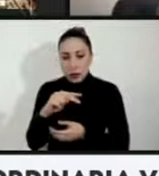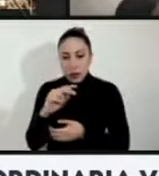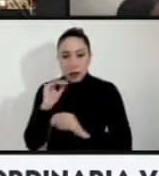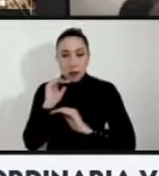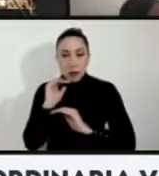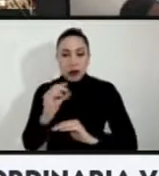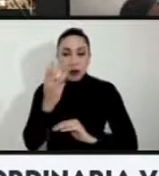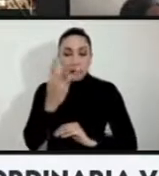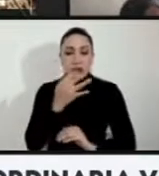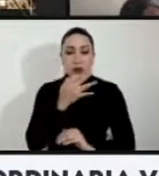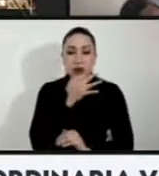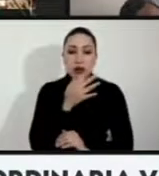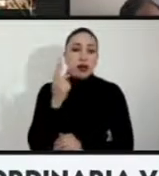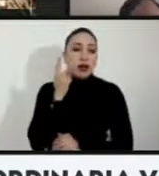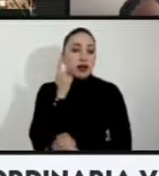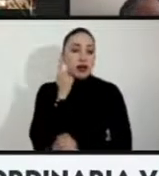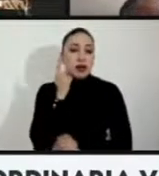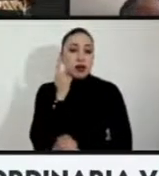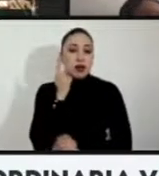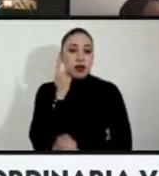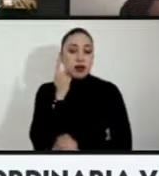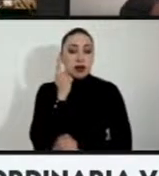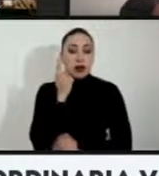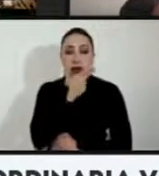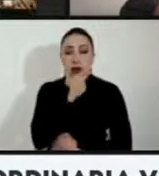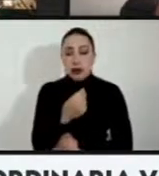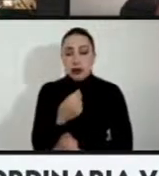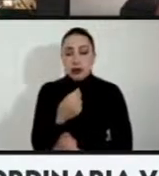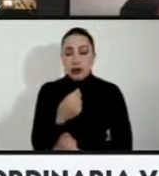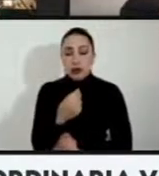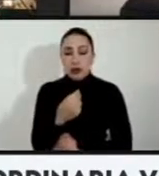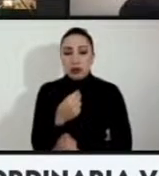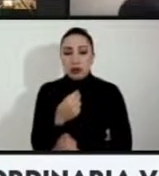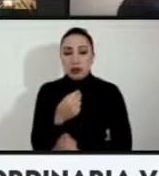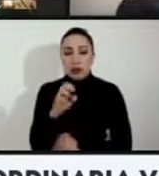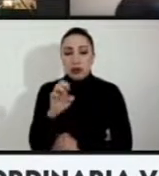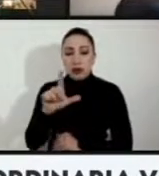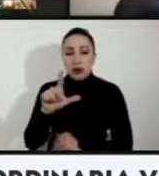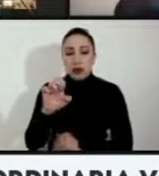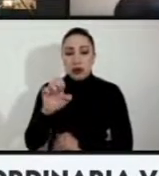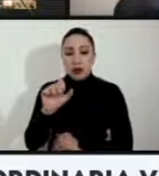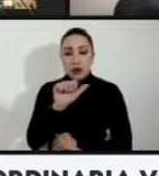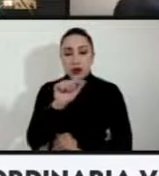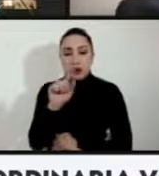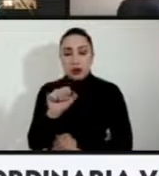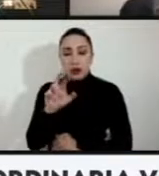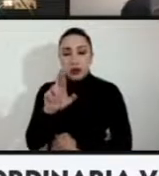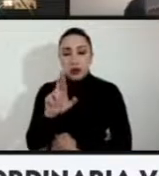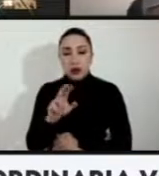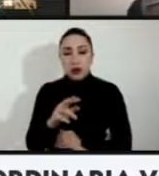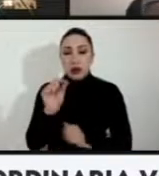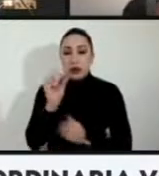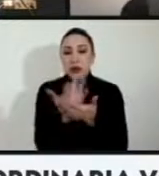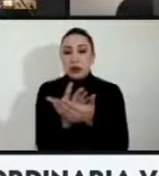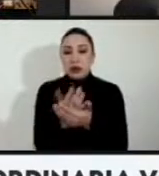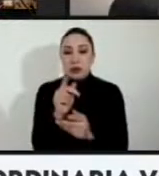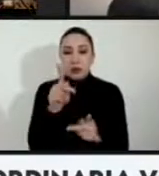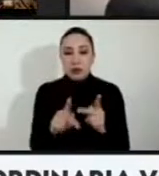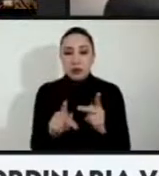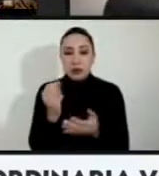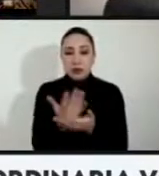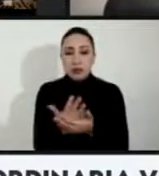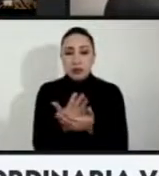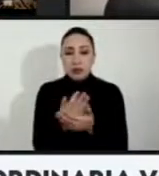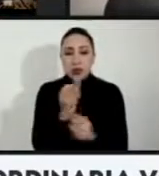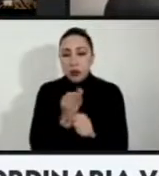palabra al diputado Eleazar Rubio Aldarán. Permítanme, escribe el diputado Eleazar